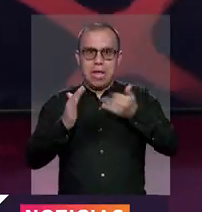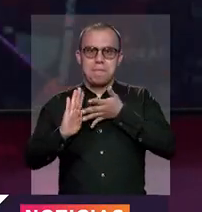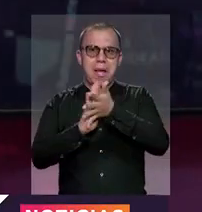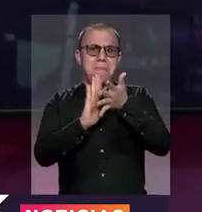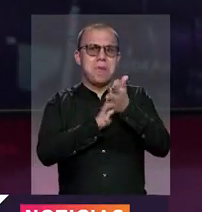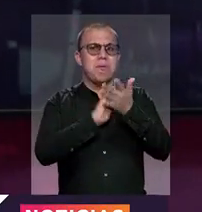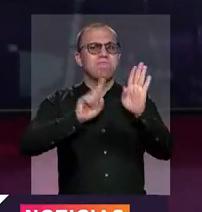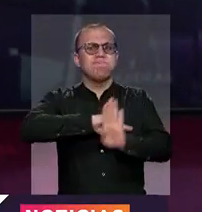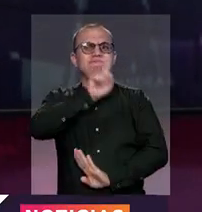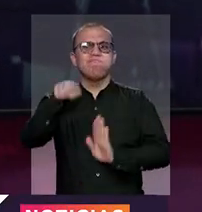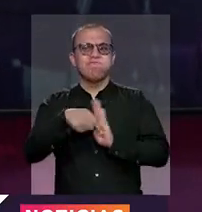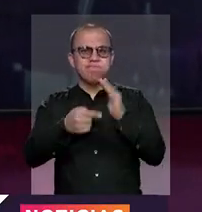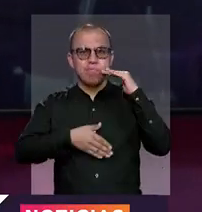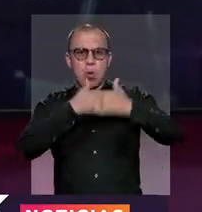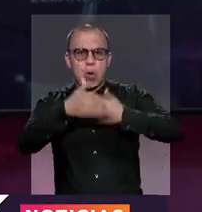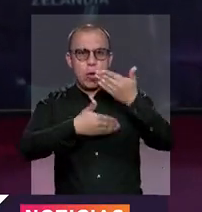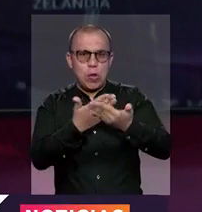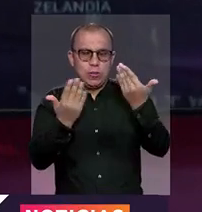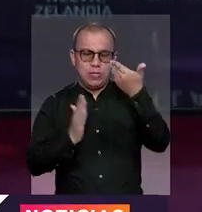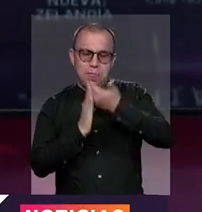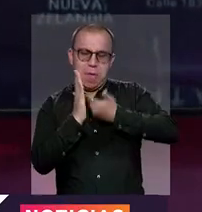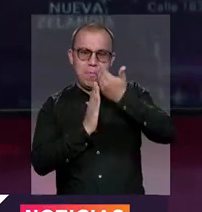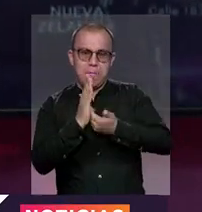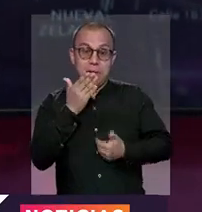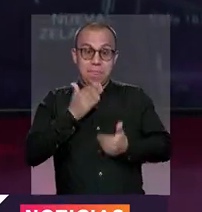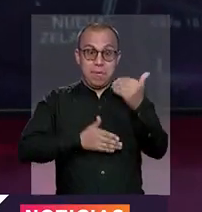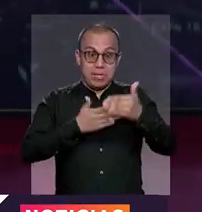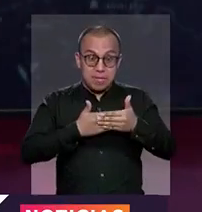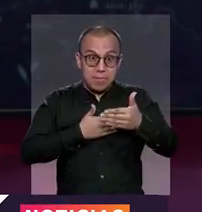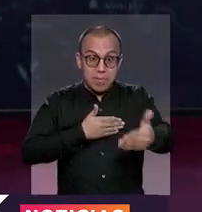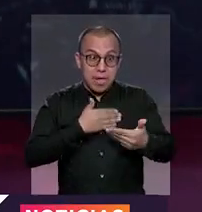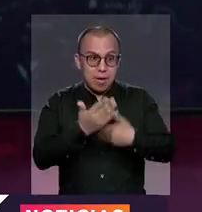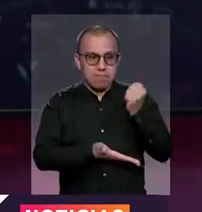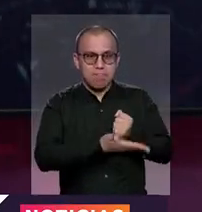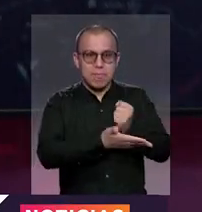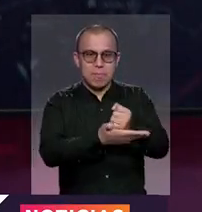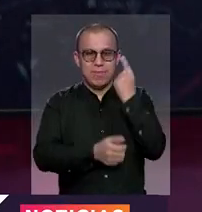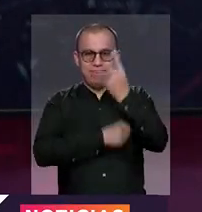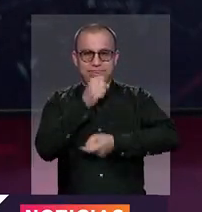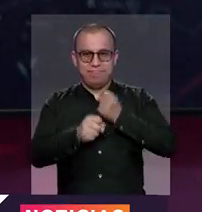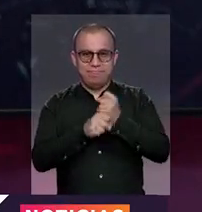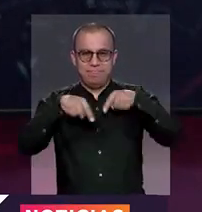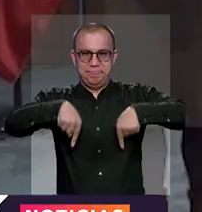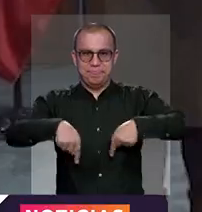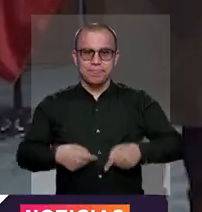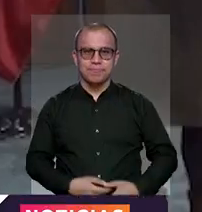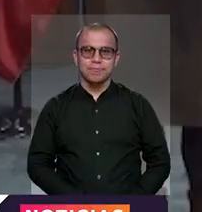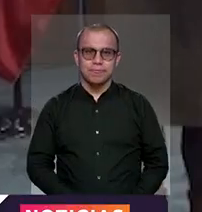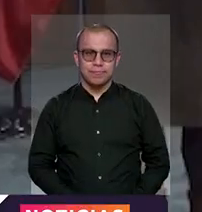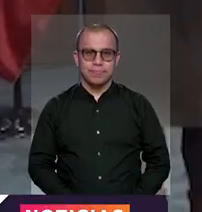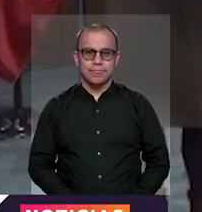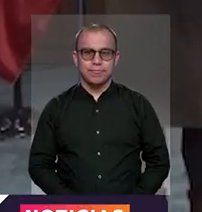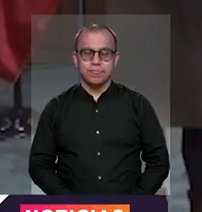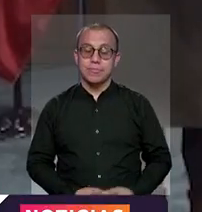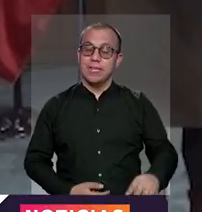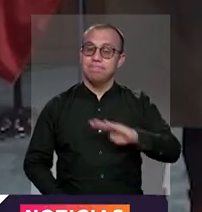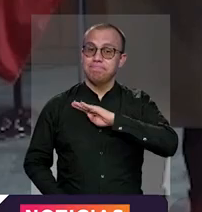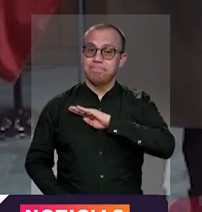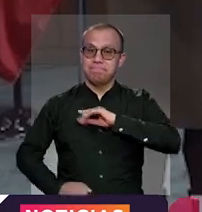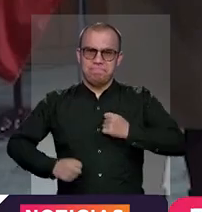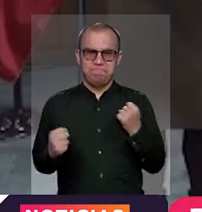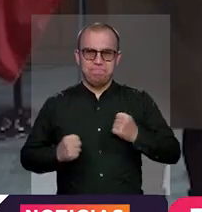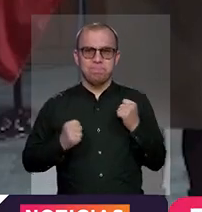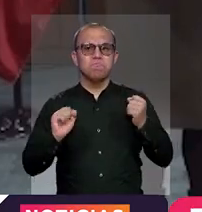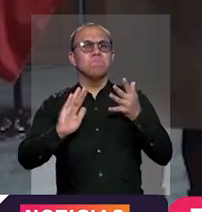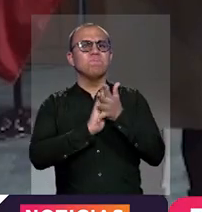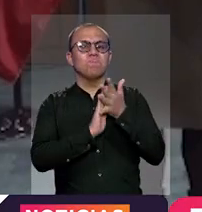los pliegos para su licitación. Algunos de ellos iniciarán etapa de adjudicación este año. La alcaldesa de Bogotá